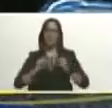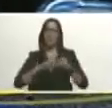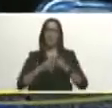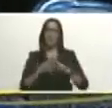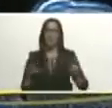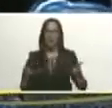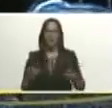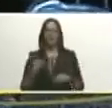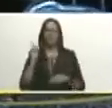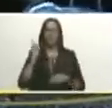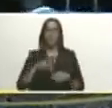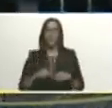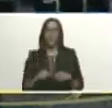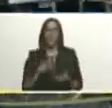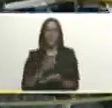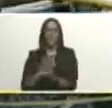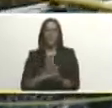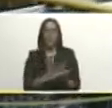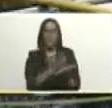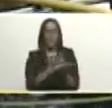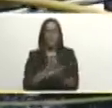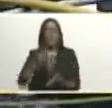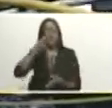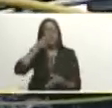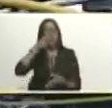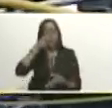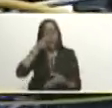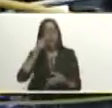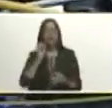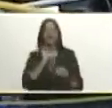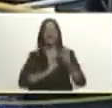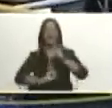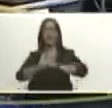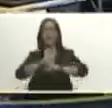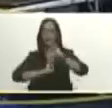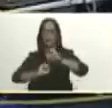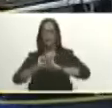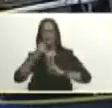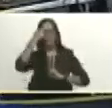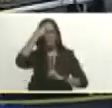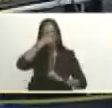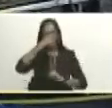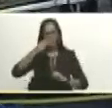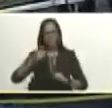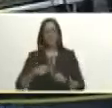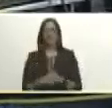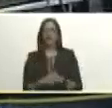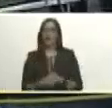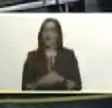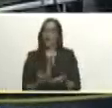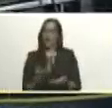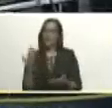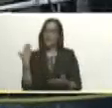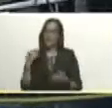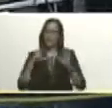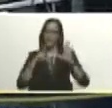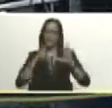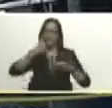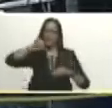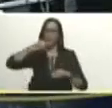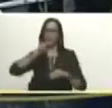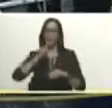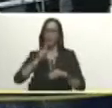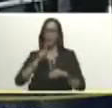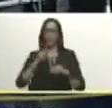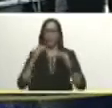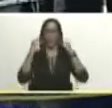así como también la estabilidad, la seguridad y la protección del pueblo. El pasado 7 de julio, el comandante en jefe